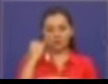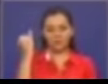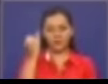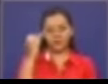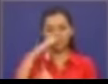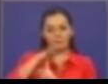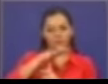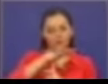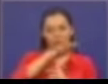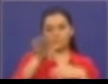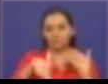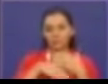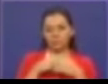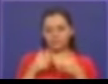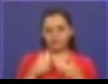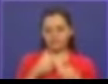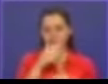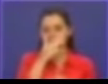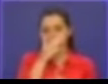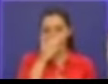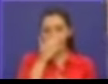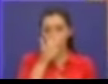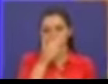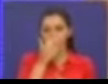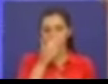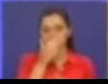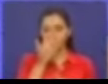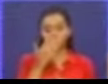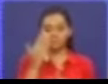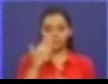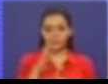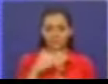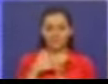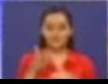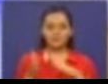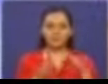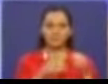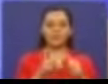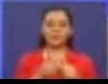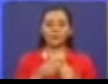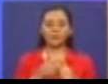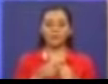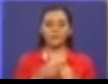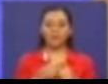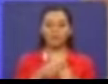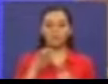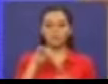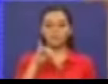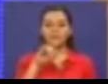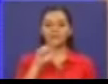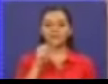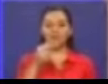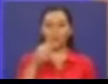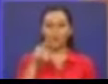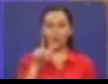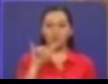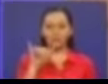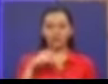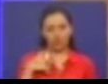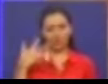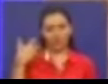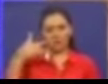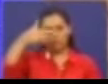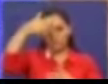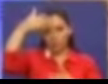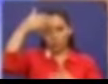incluso para todo Puerto Aguano. Dicho sea de paso, antes de ir a Puerto Aguano también pasamos por Misahuallí. Yo quería ver los monos, pero la verdad es que todo el